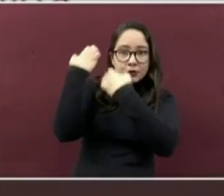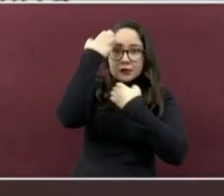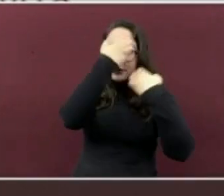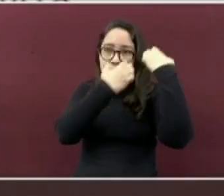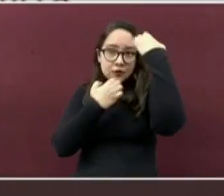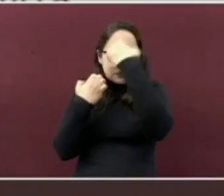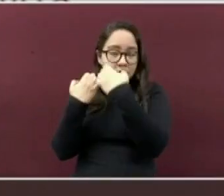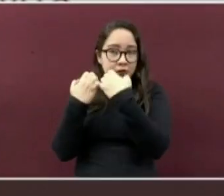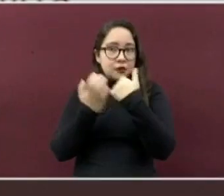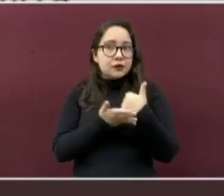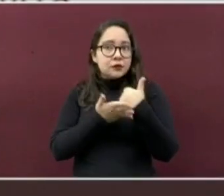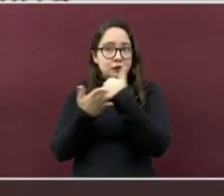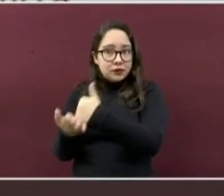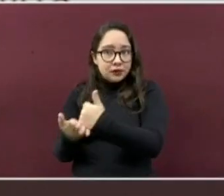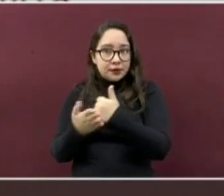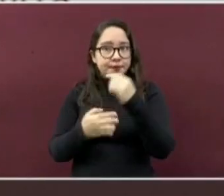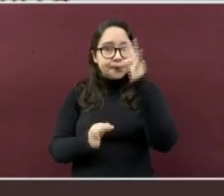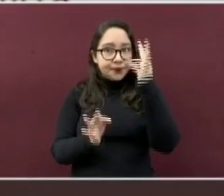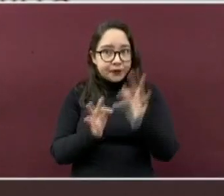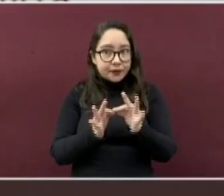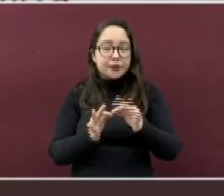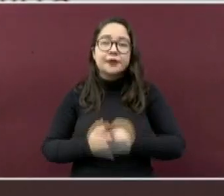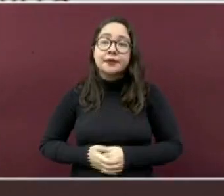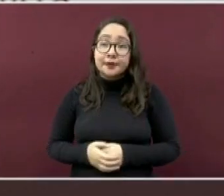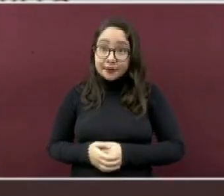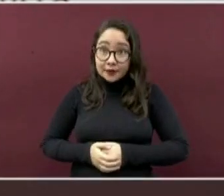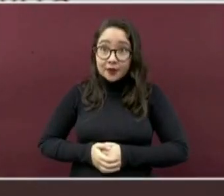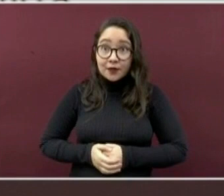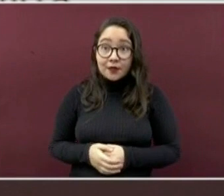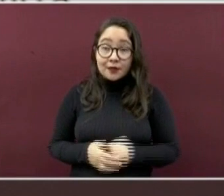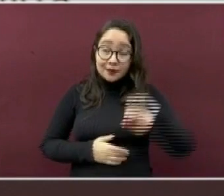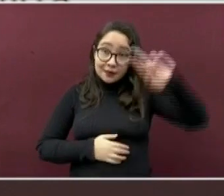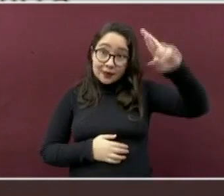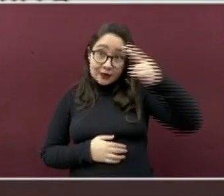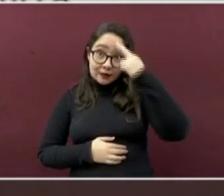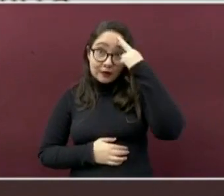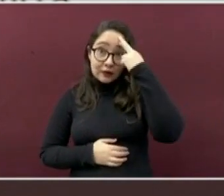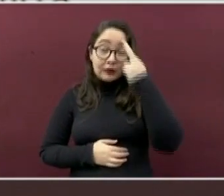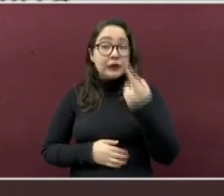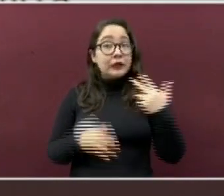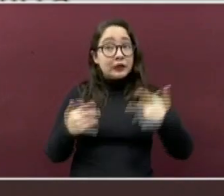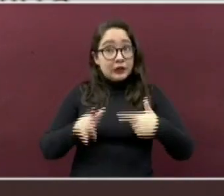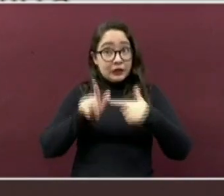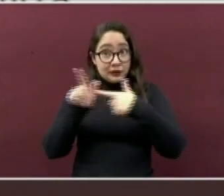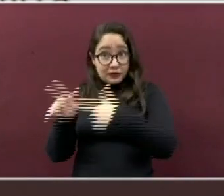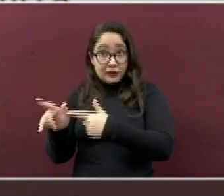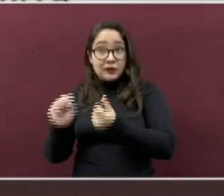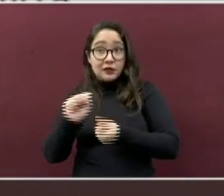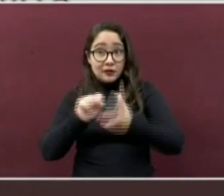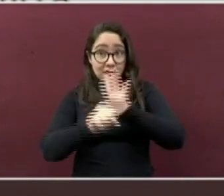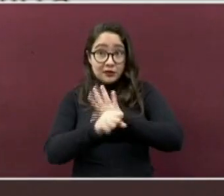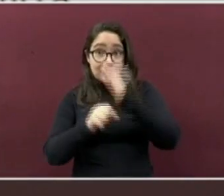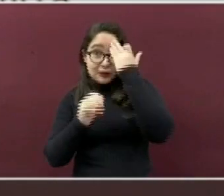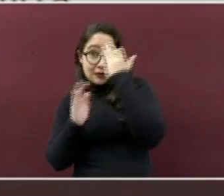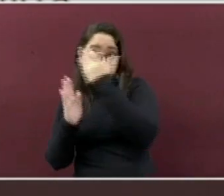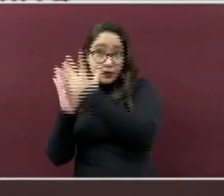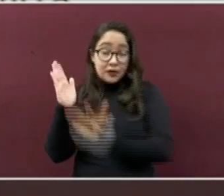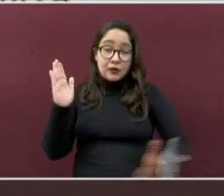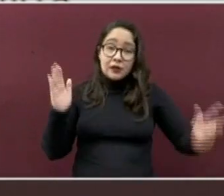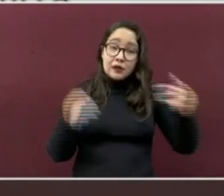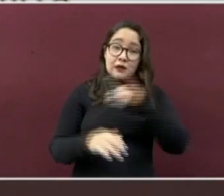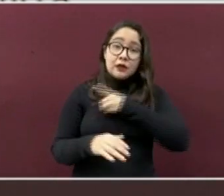recibir atención de manera oportuna. Recuerde que seguimos en pandemia y debemos